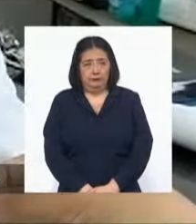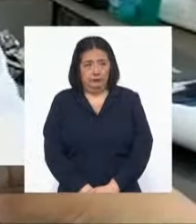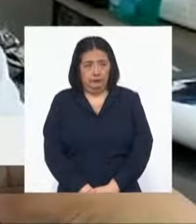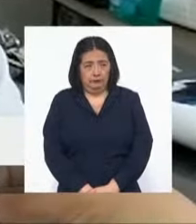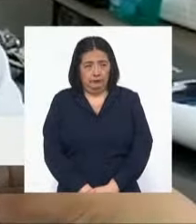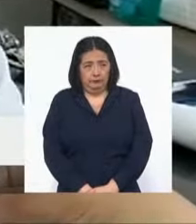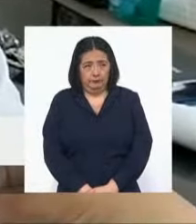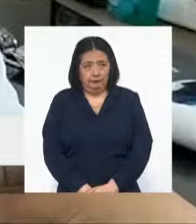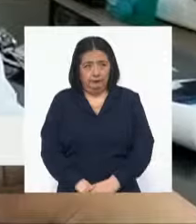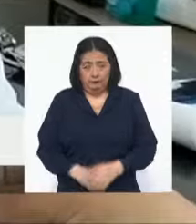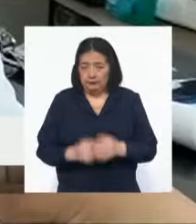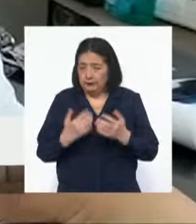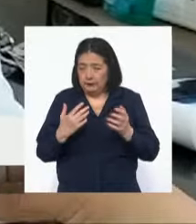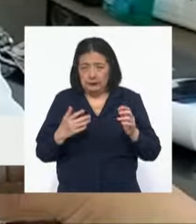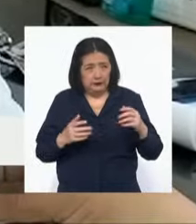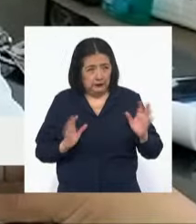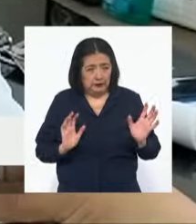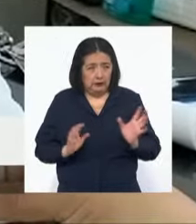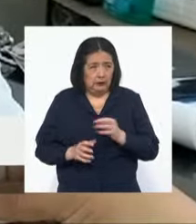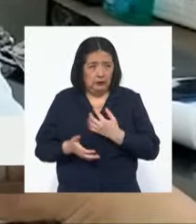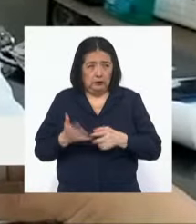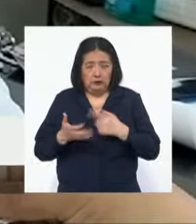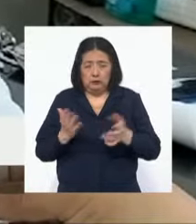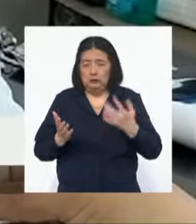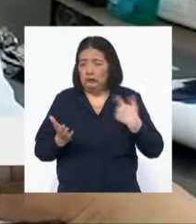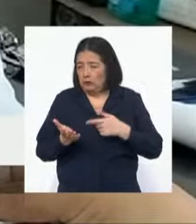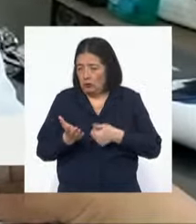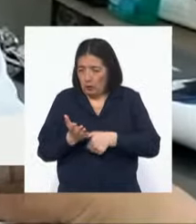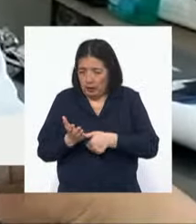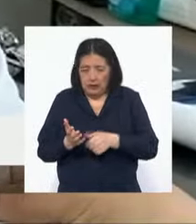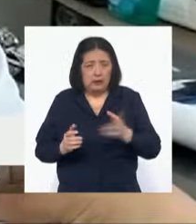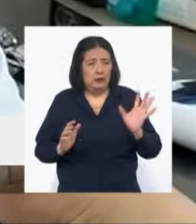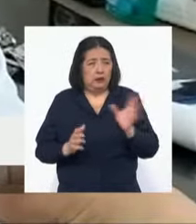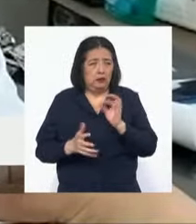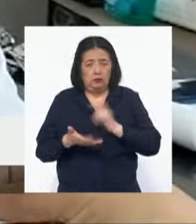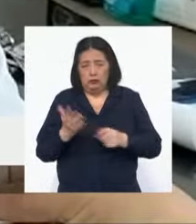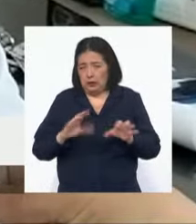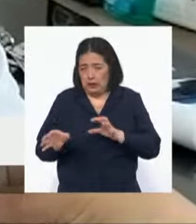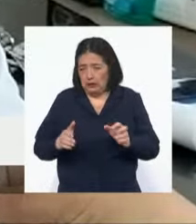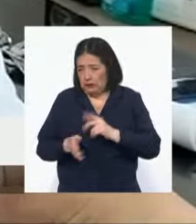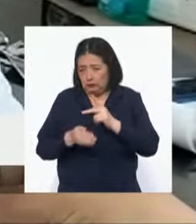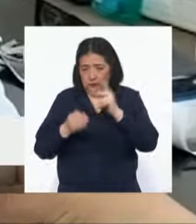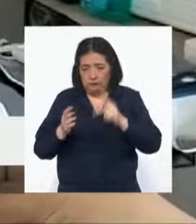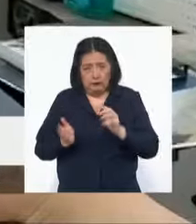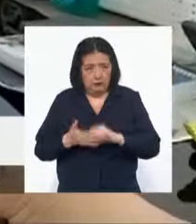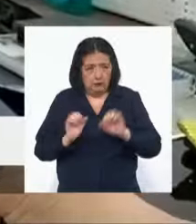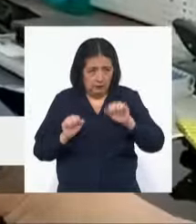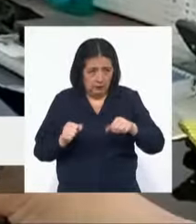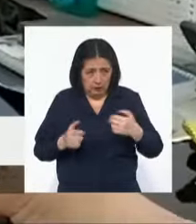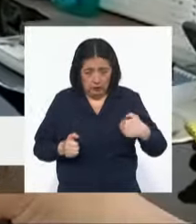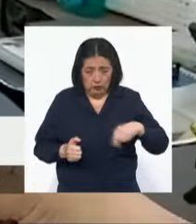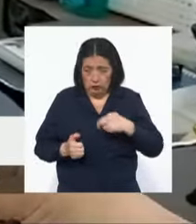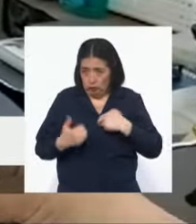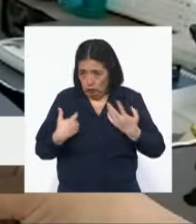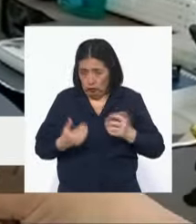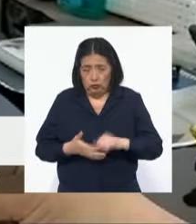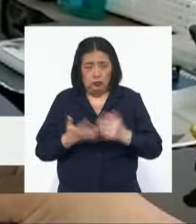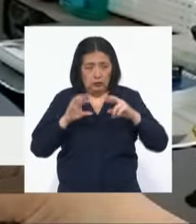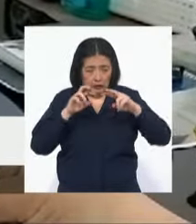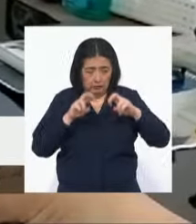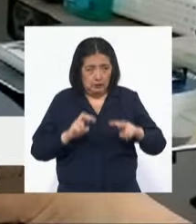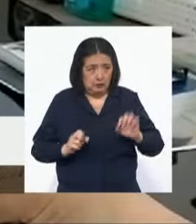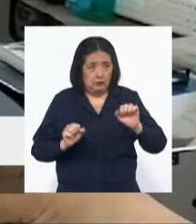Ficri ha levantado todo lo que son huellas y todo su trabajo que ellos realizan, para que con nosotros dentro de la investigación